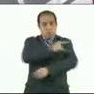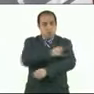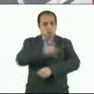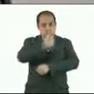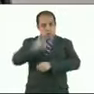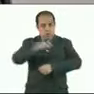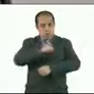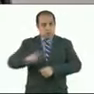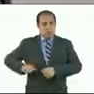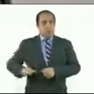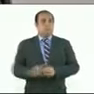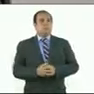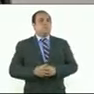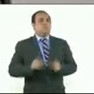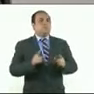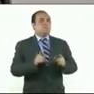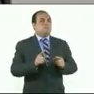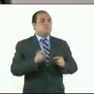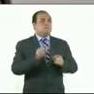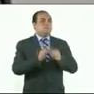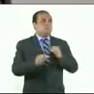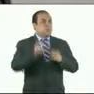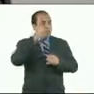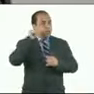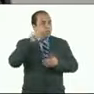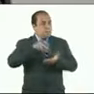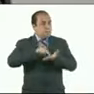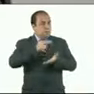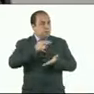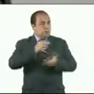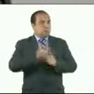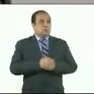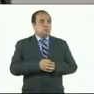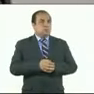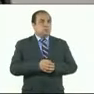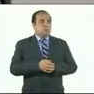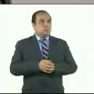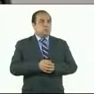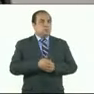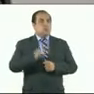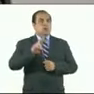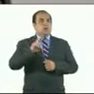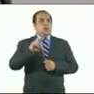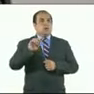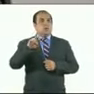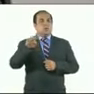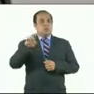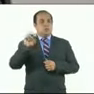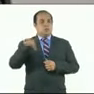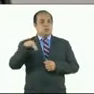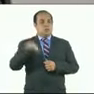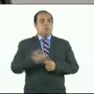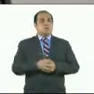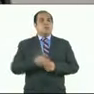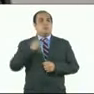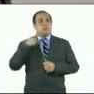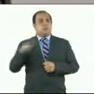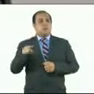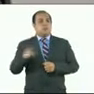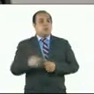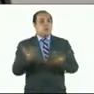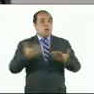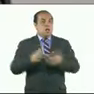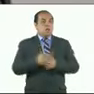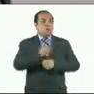finalmente, vimos que ayer usted firmó, que se lleva a cabo la revocación de mandato. ¿Haría usted la invitación para que la gente se